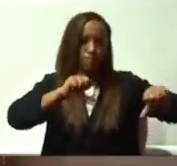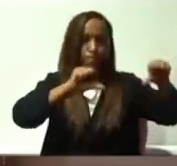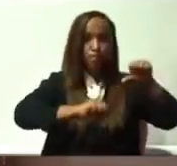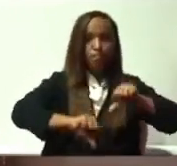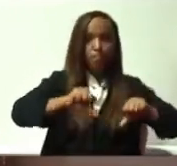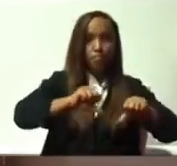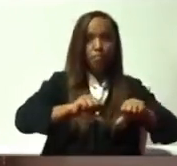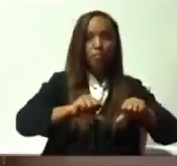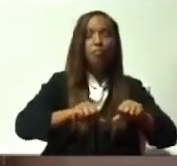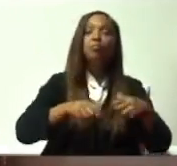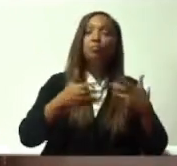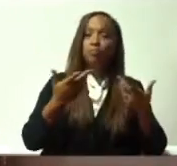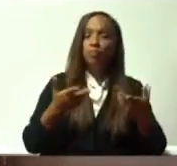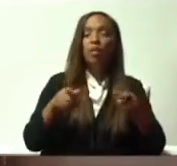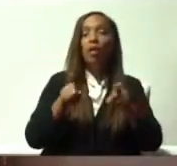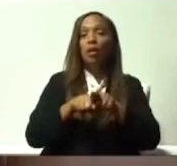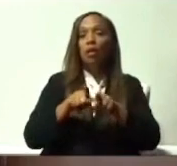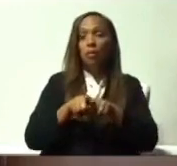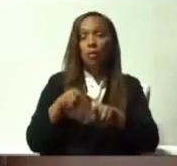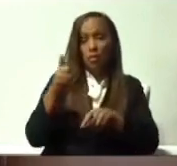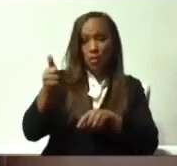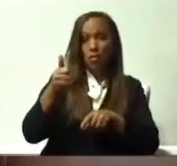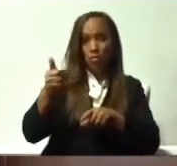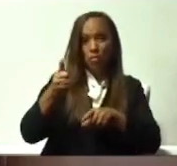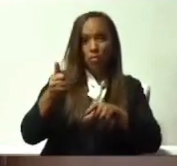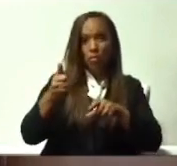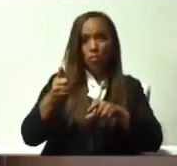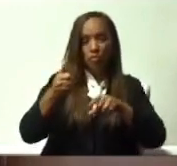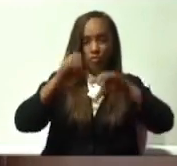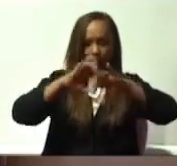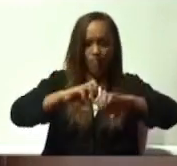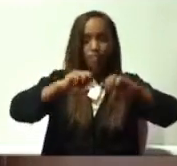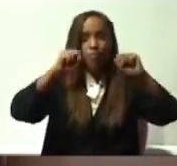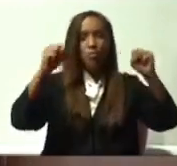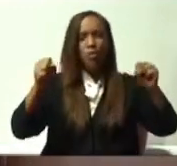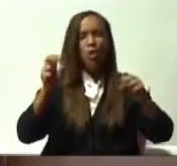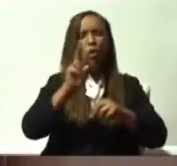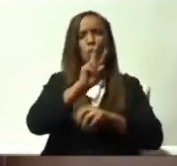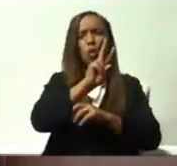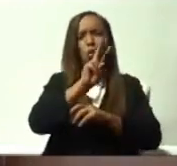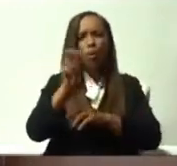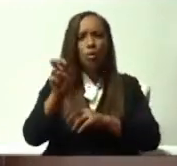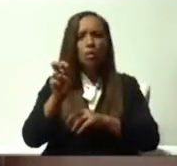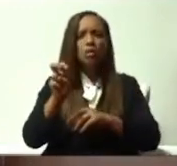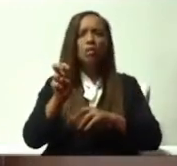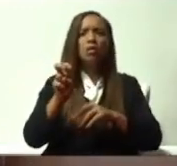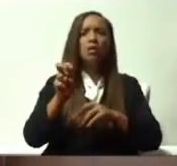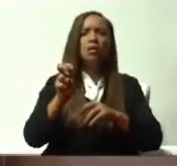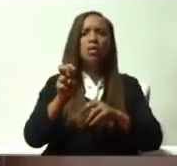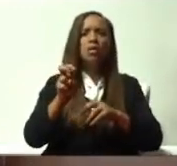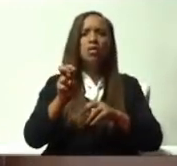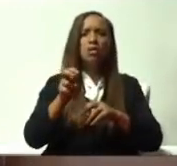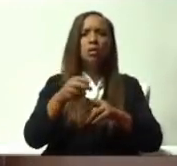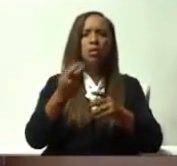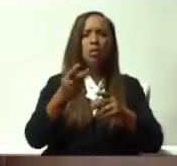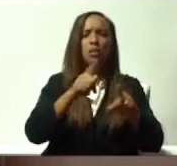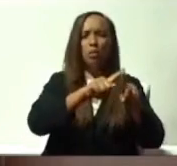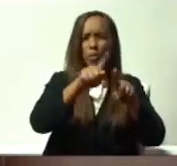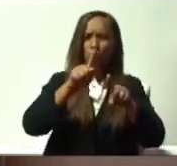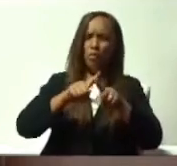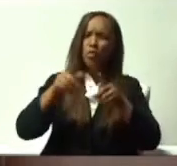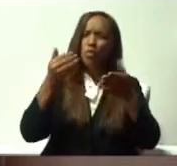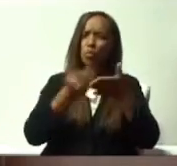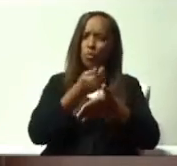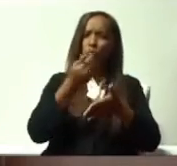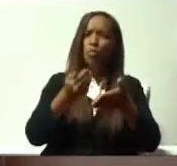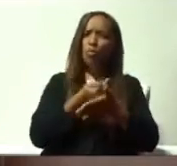más, que ya hacían presencia en nuestra República. Nosotros queremos citar una frase que dijo